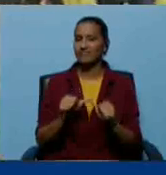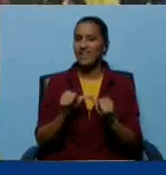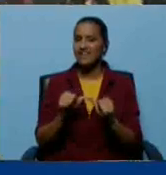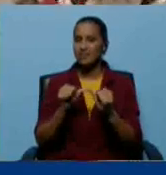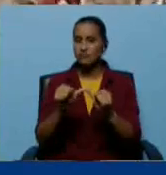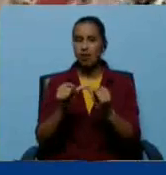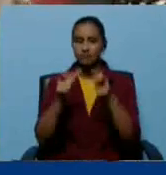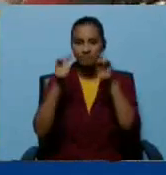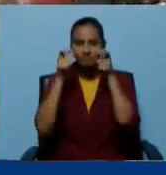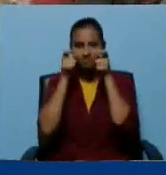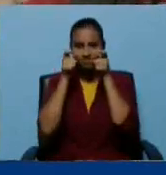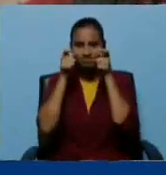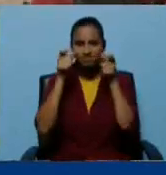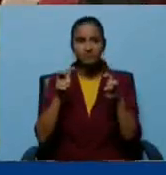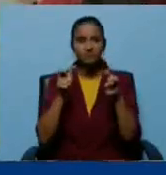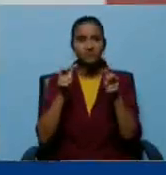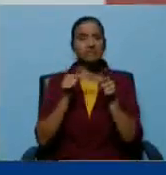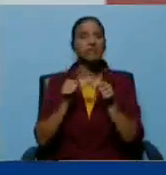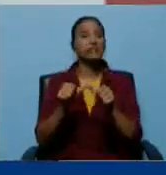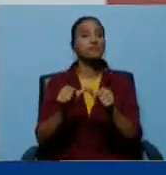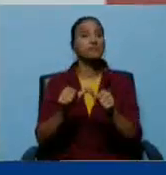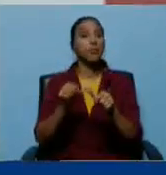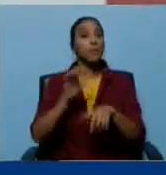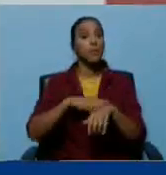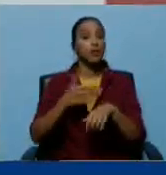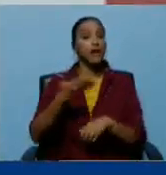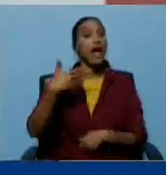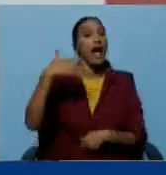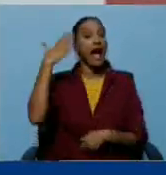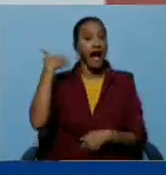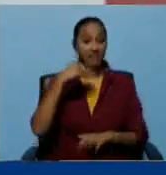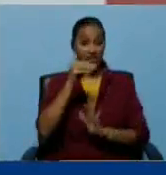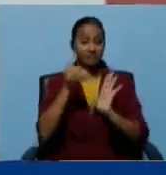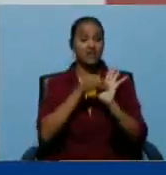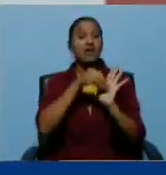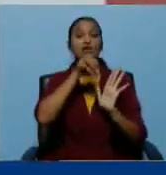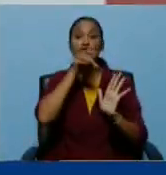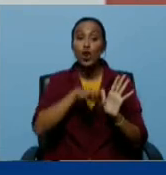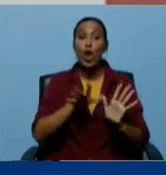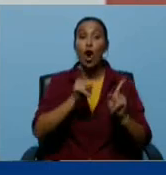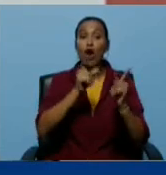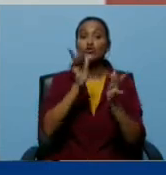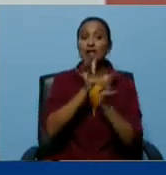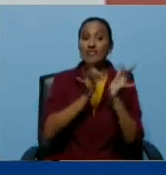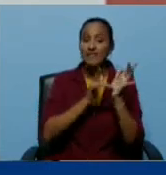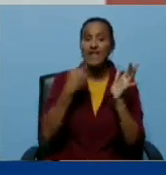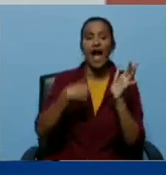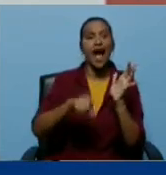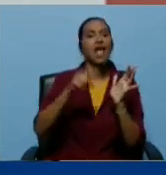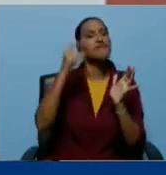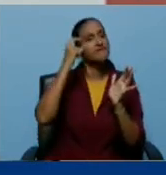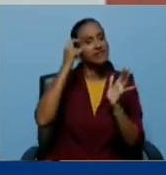Antes la consigna era es, a cada 11 le sale su 13. Es correcto, ¿verdad?